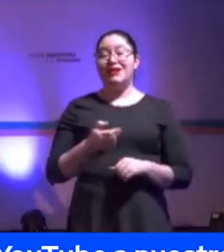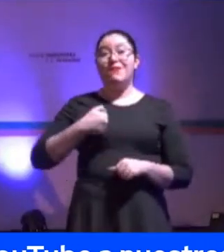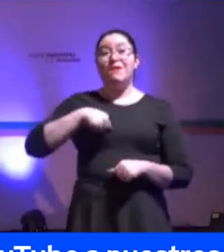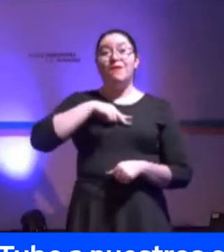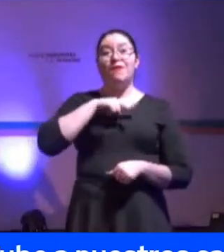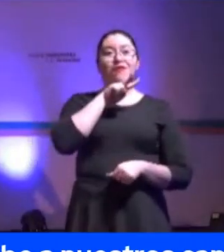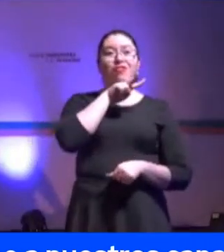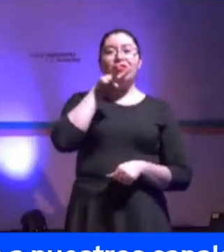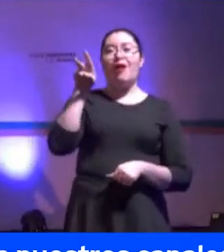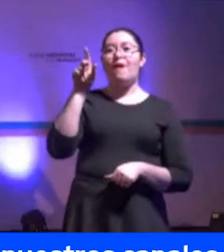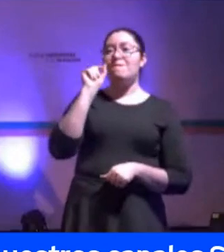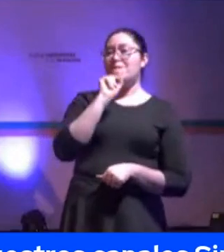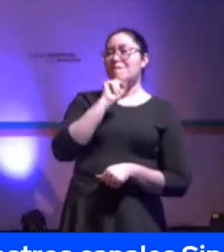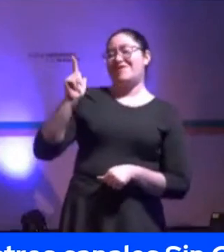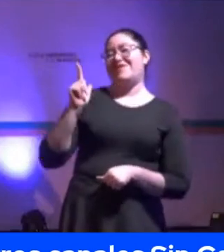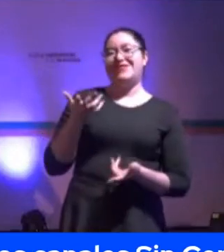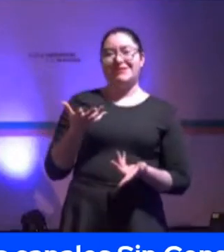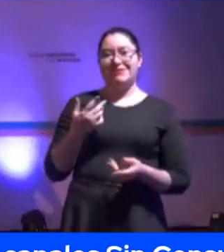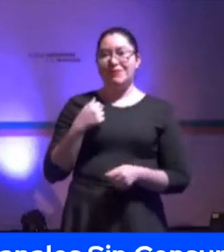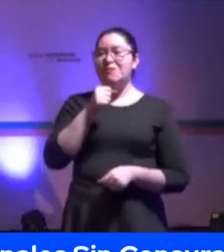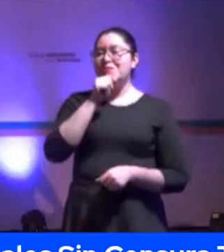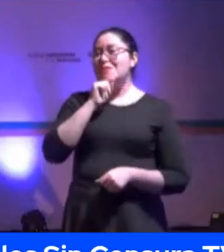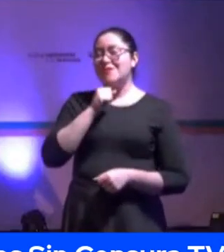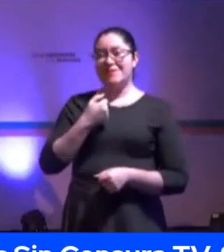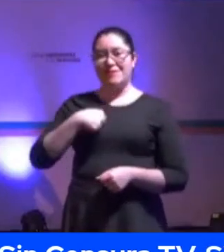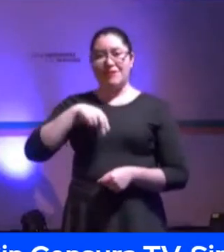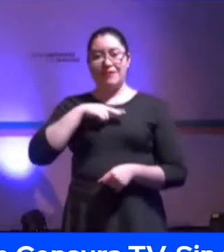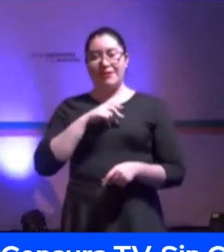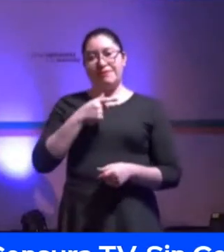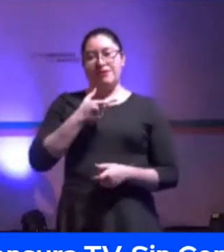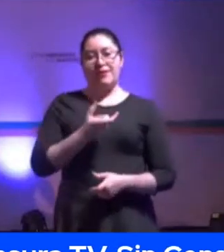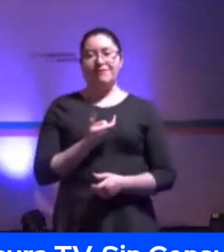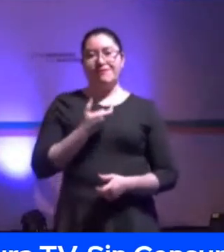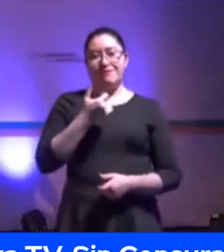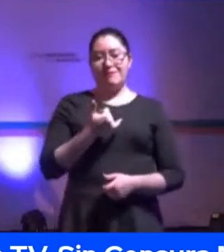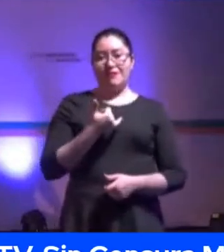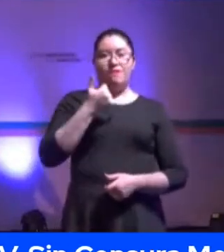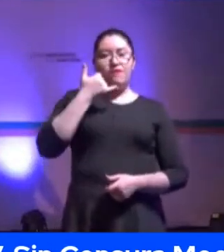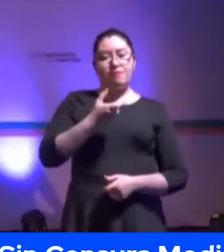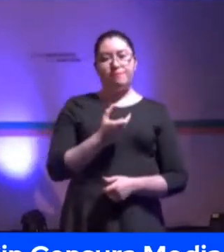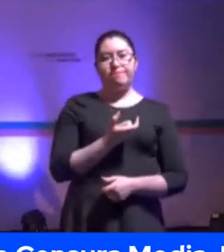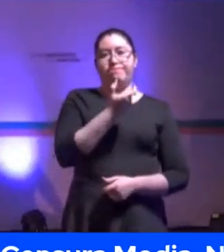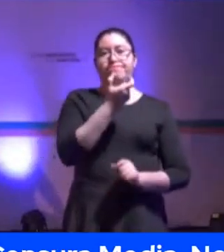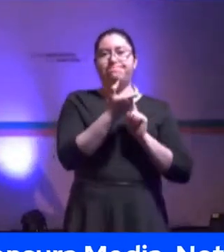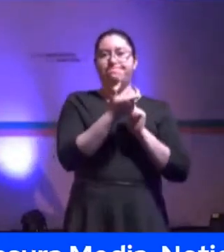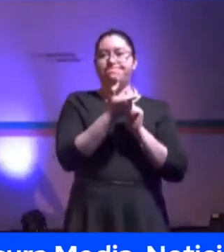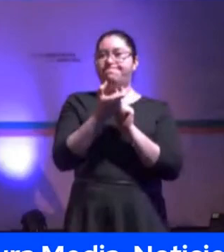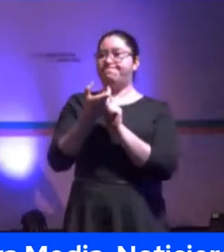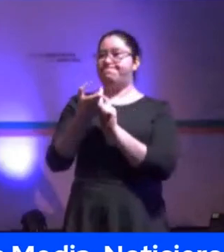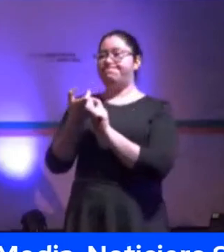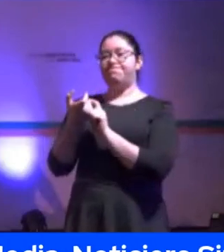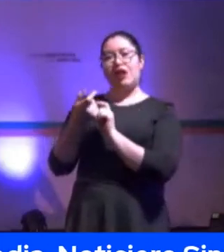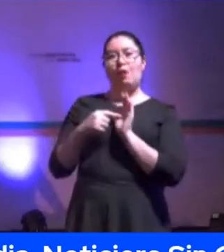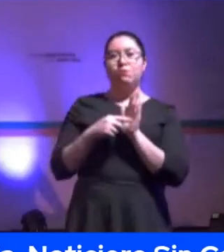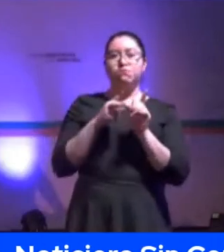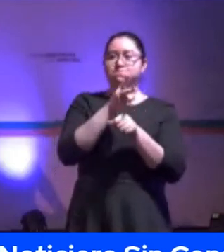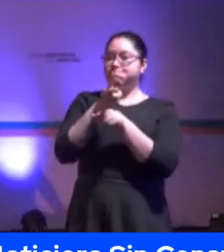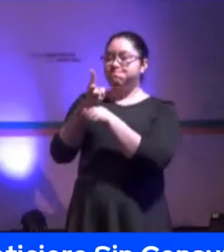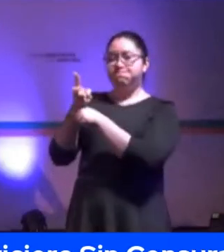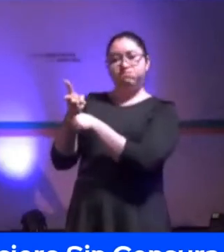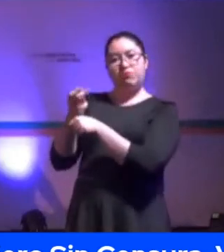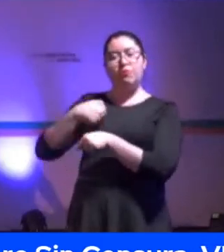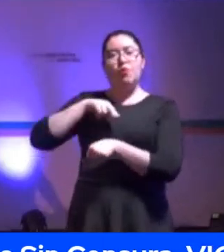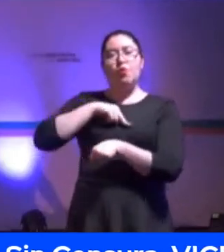Somos mirones profesionales. Somos muchos los que agarramos el celular y nos ponemos a transmitir. Y que poco a poco nos